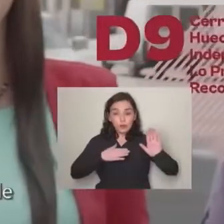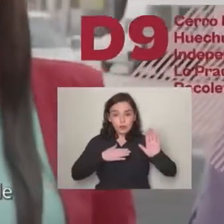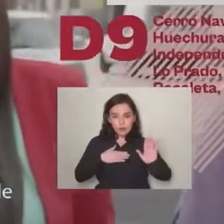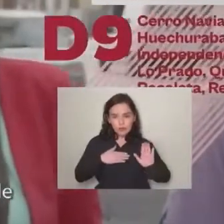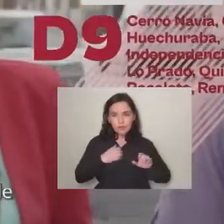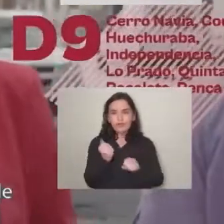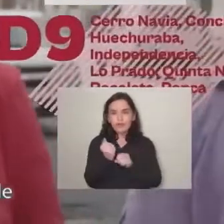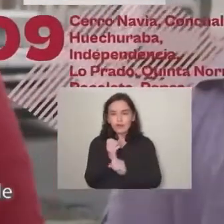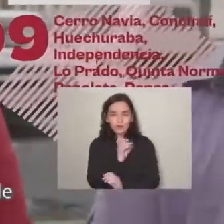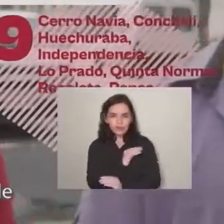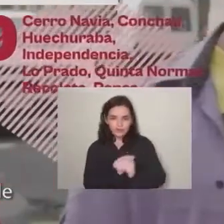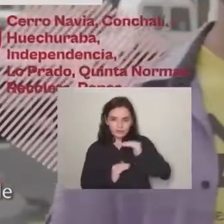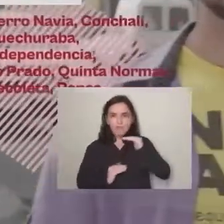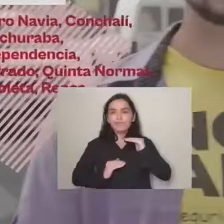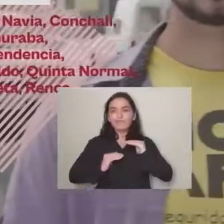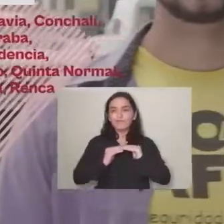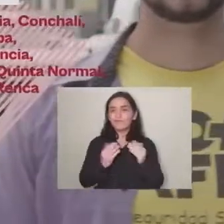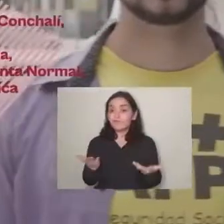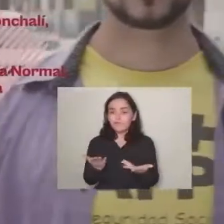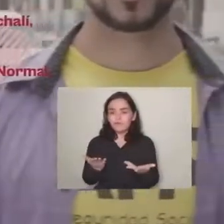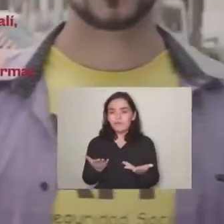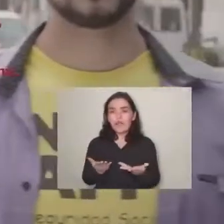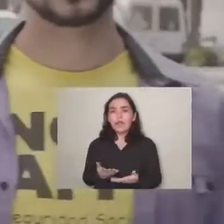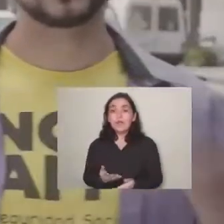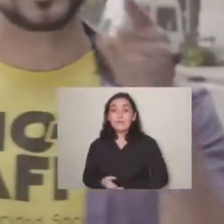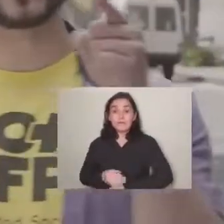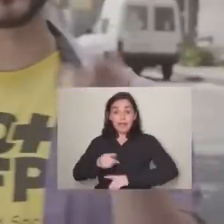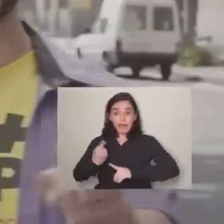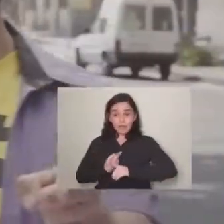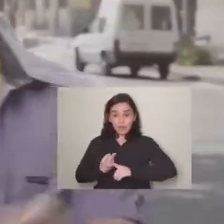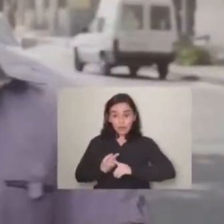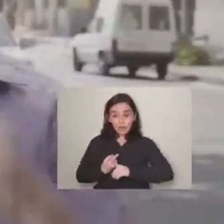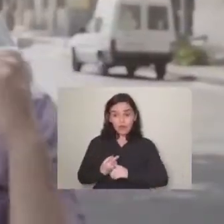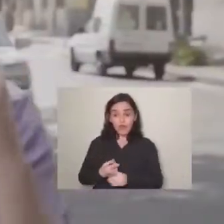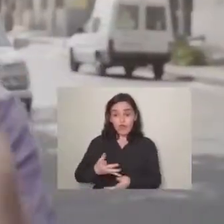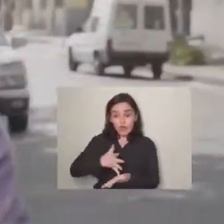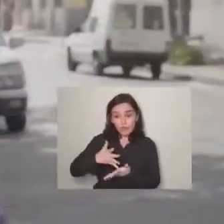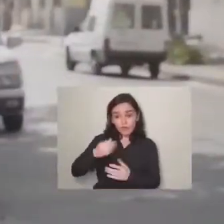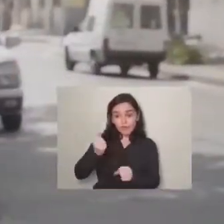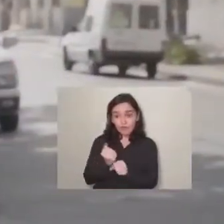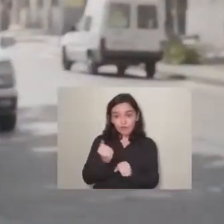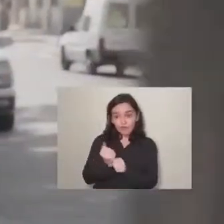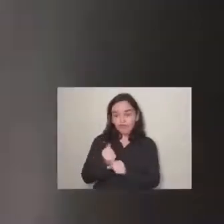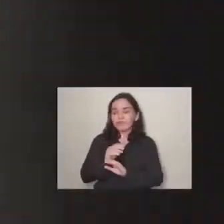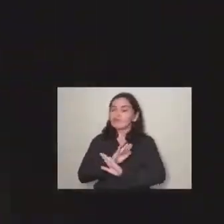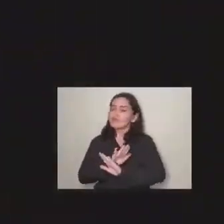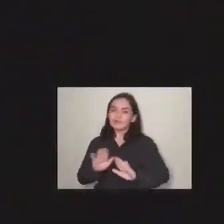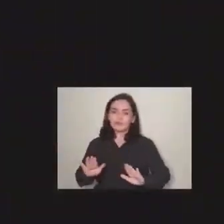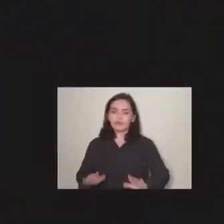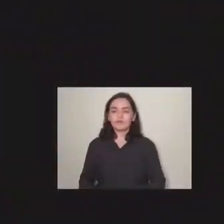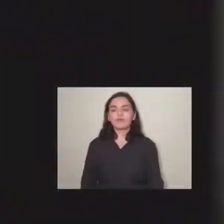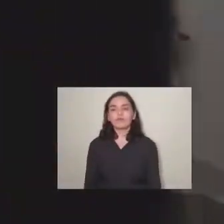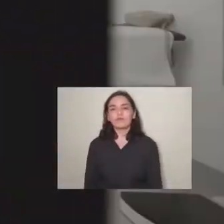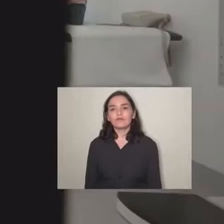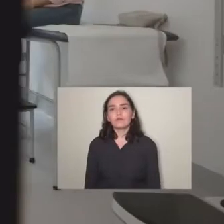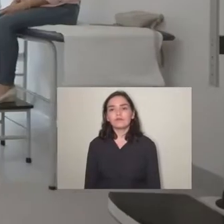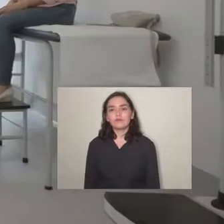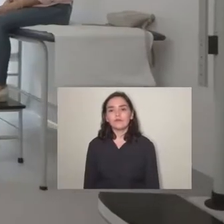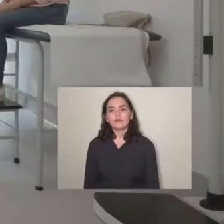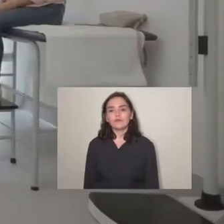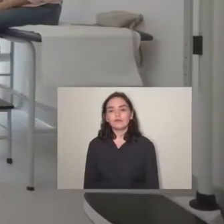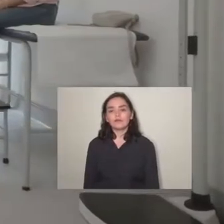Nos comprometemos a trabajar por un Chile con menos desigualdad. Para terminar con el abuso y la precarización en el trabajo.